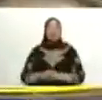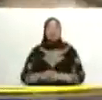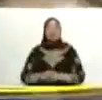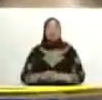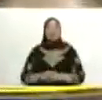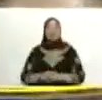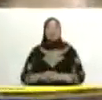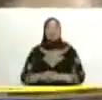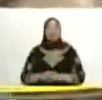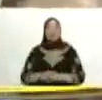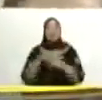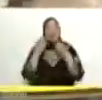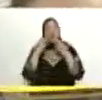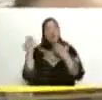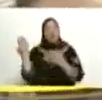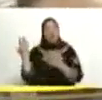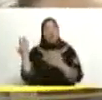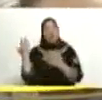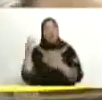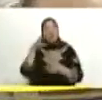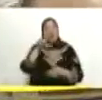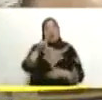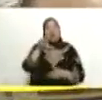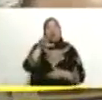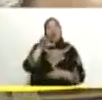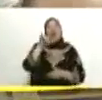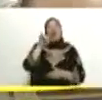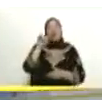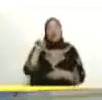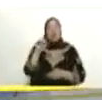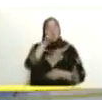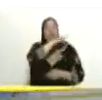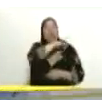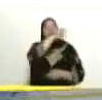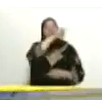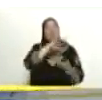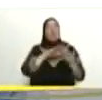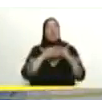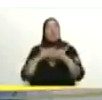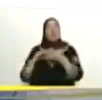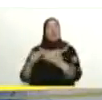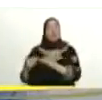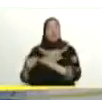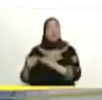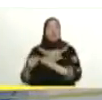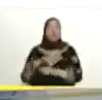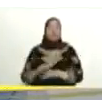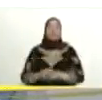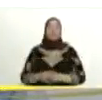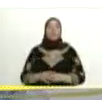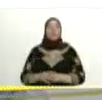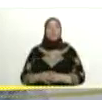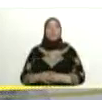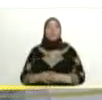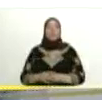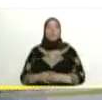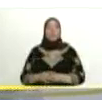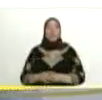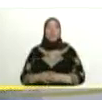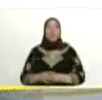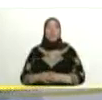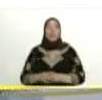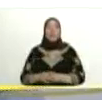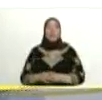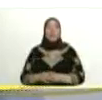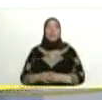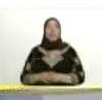Vamos a darle la palabra a Luis Ramón Morillo, jefe de comunidad. Luis Ramón, dímelo todo. ¿Cómo ha